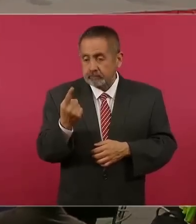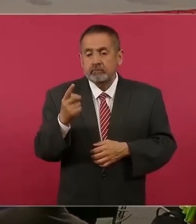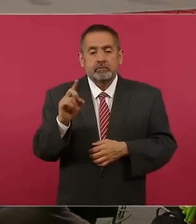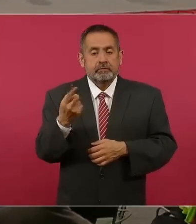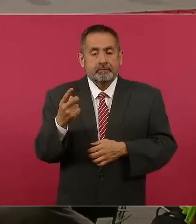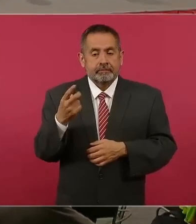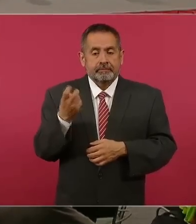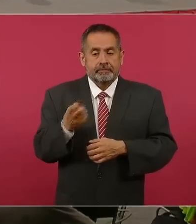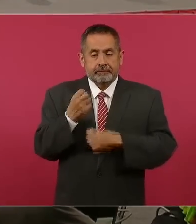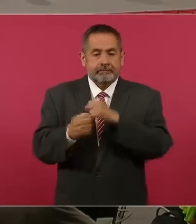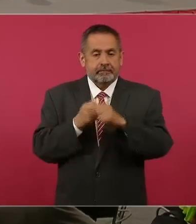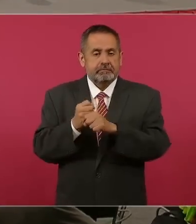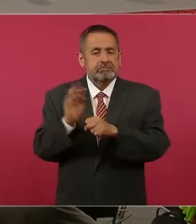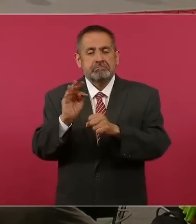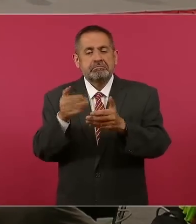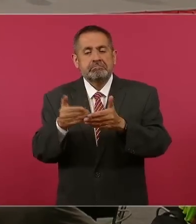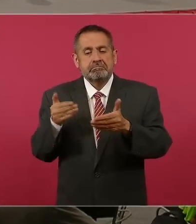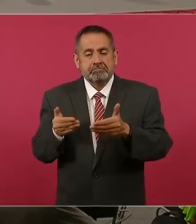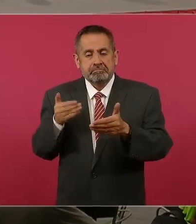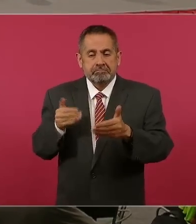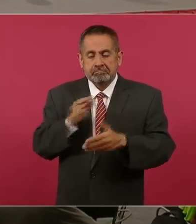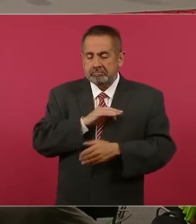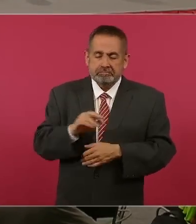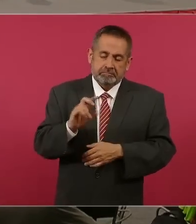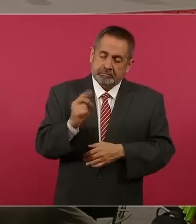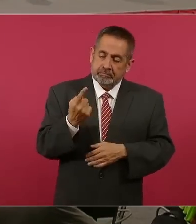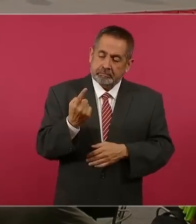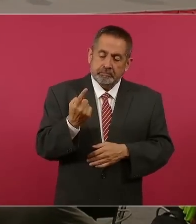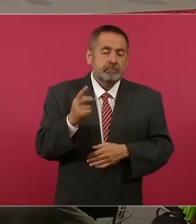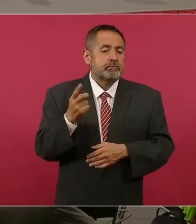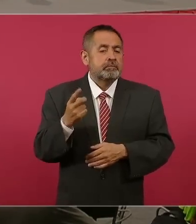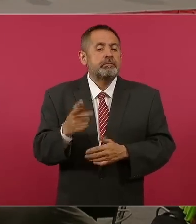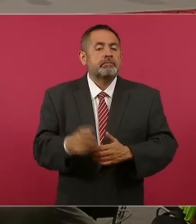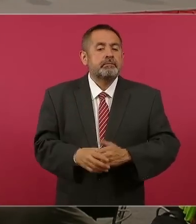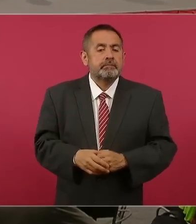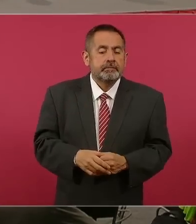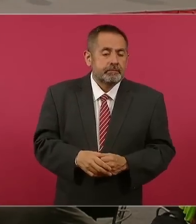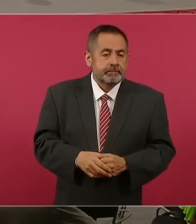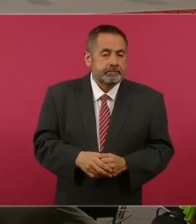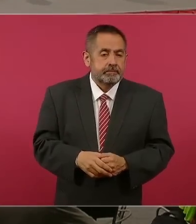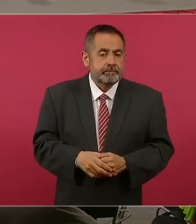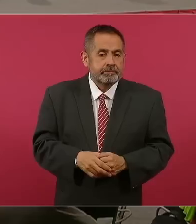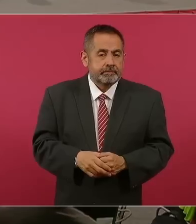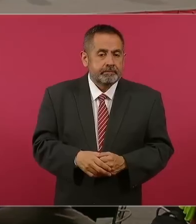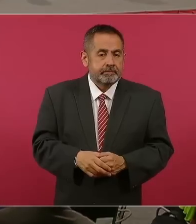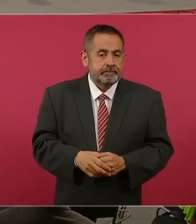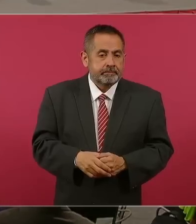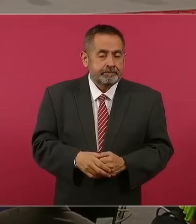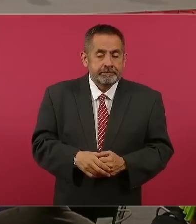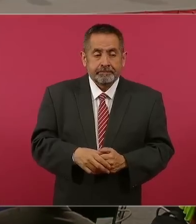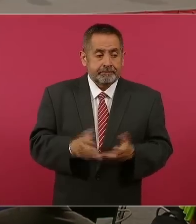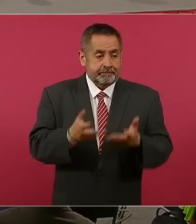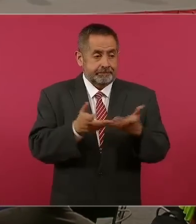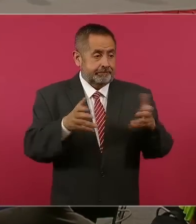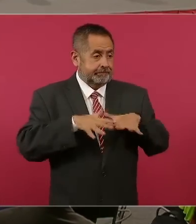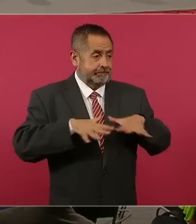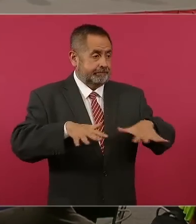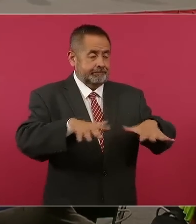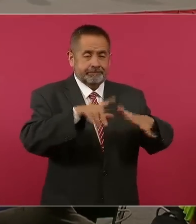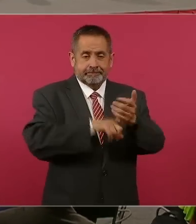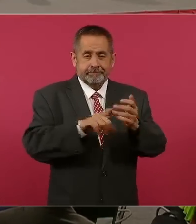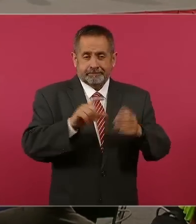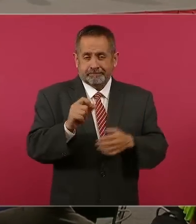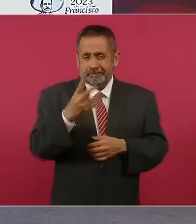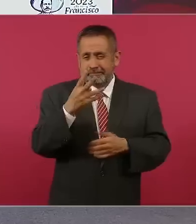poco antes. La siguiente, por favor. Por lo que se refiere a la zona de riego, esta son